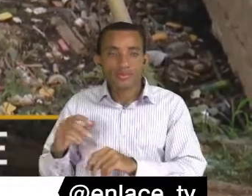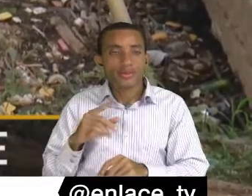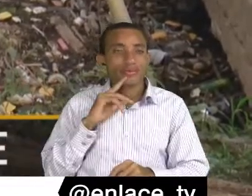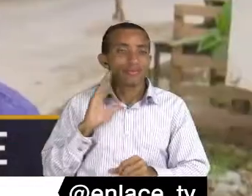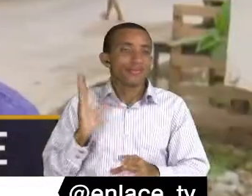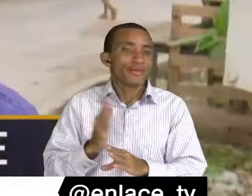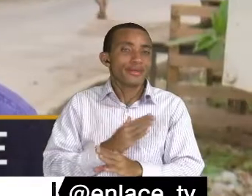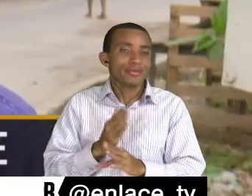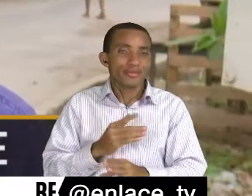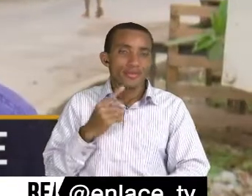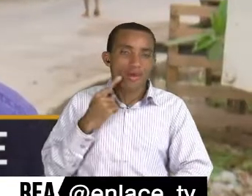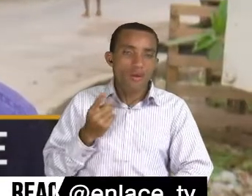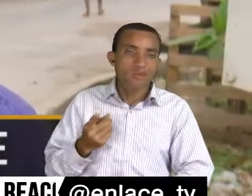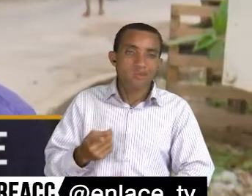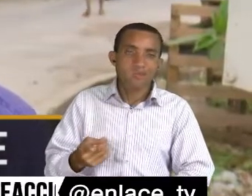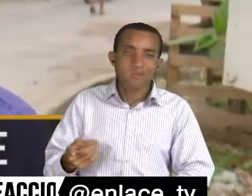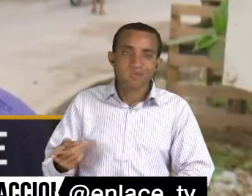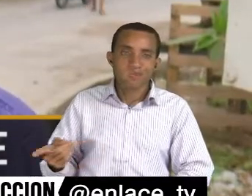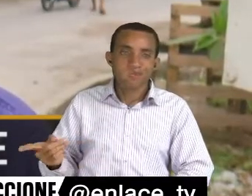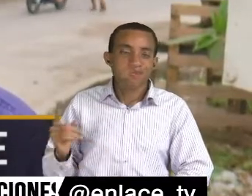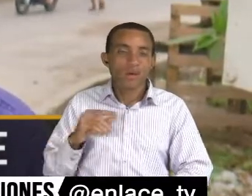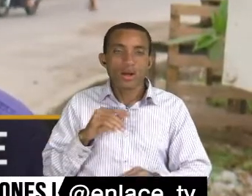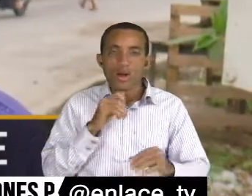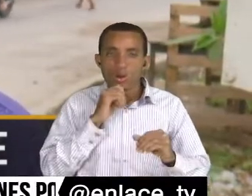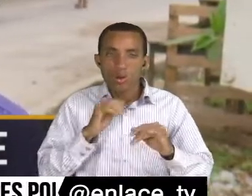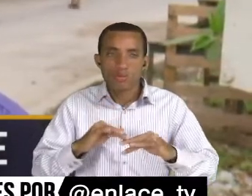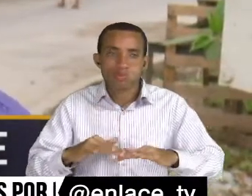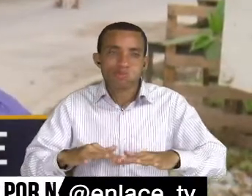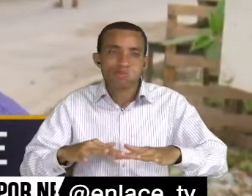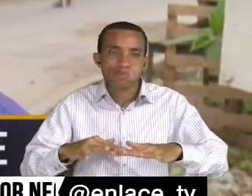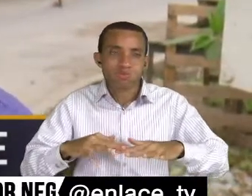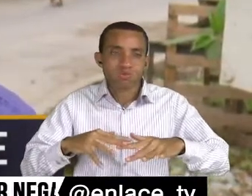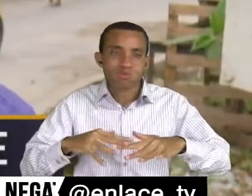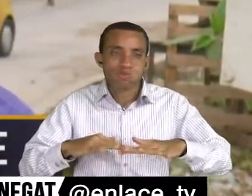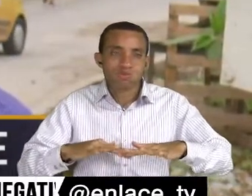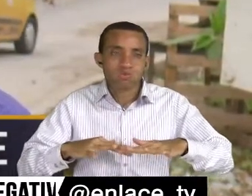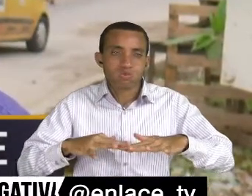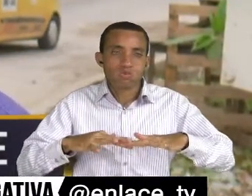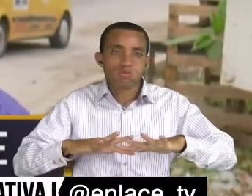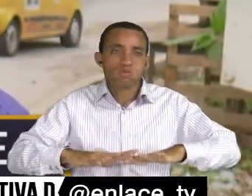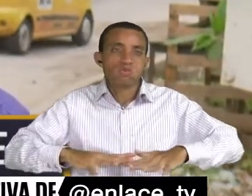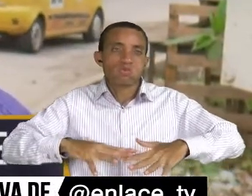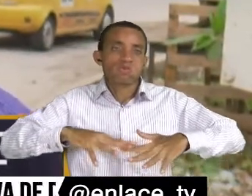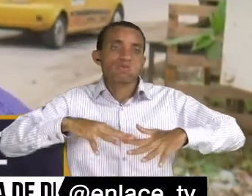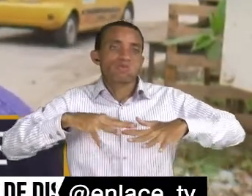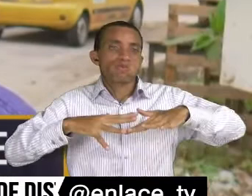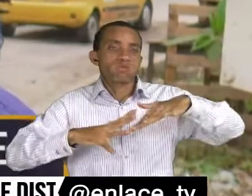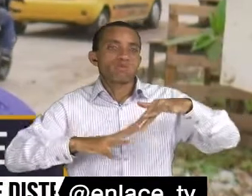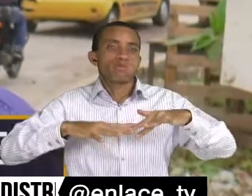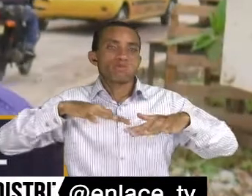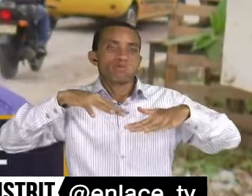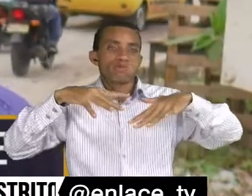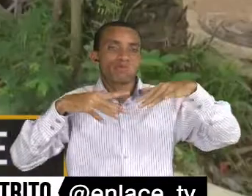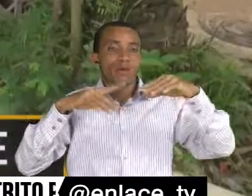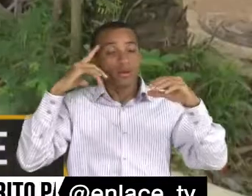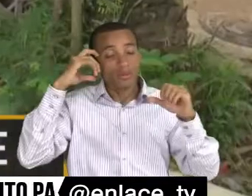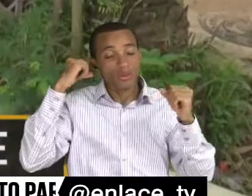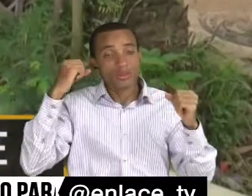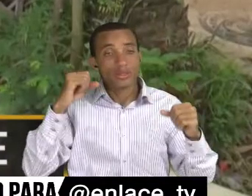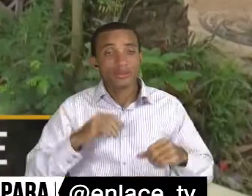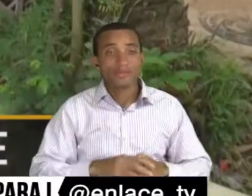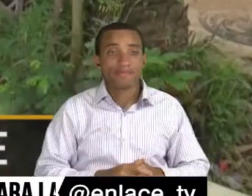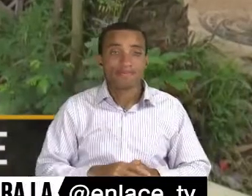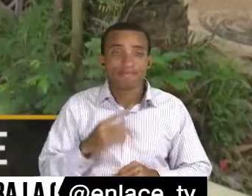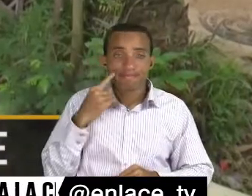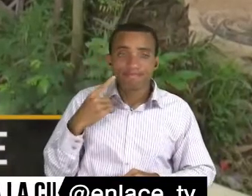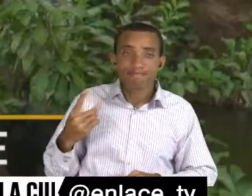ver, que llega el represamiento de agua y llega el estancamiento de los colchones, de lo que ustedes ven que han acabado de botar en eso. Eso es preocupante para nosotros. Esta